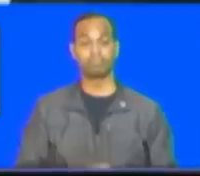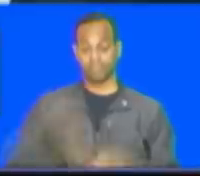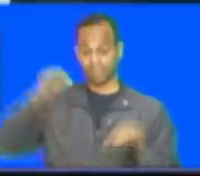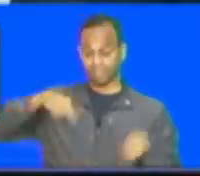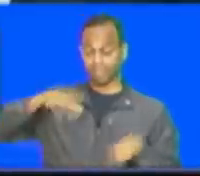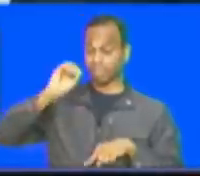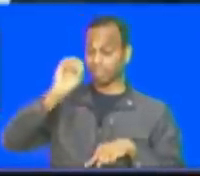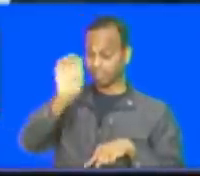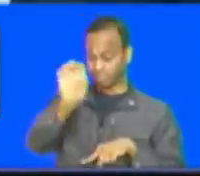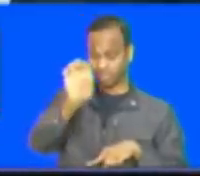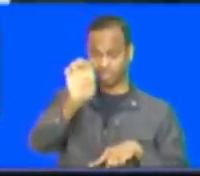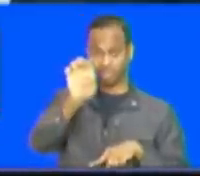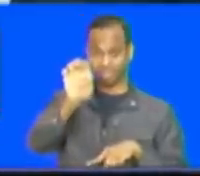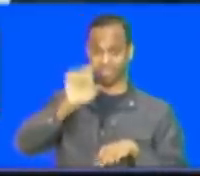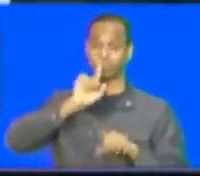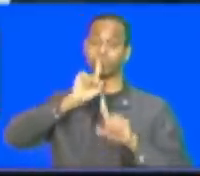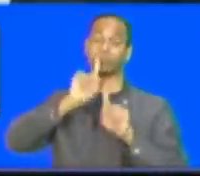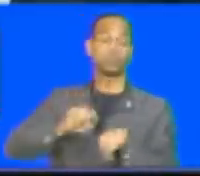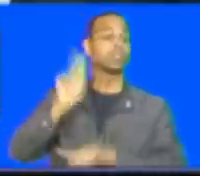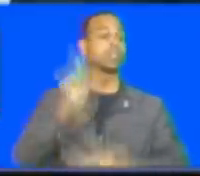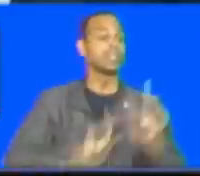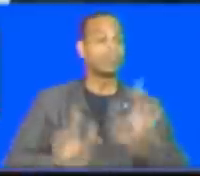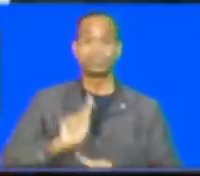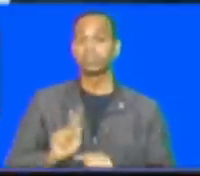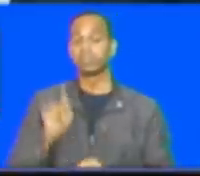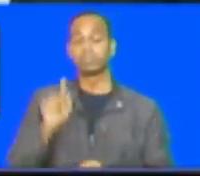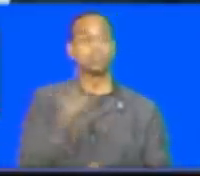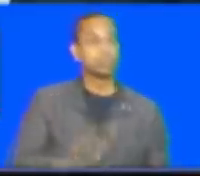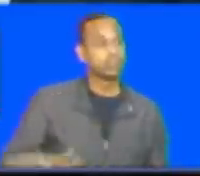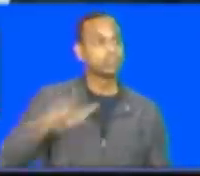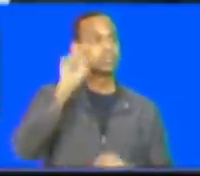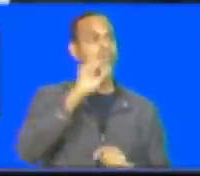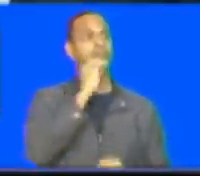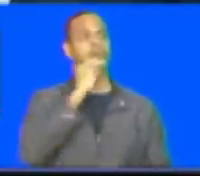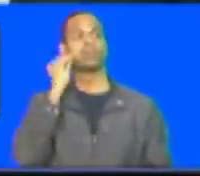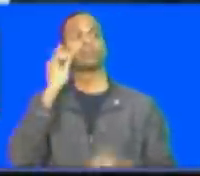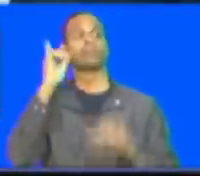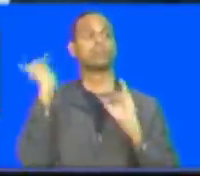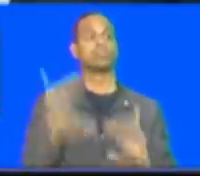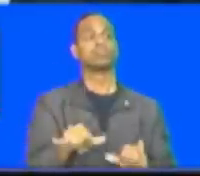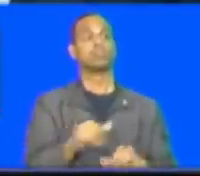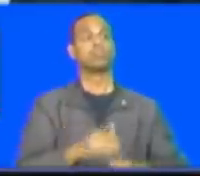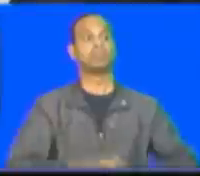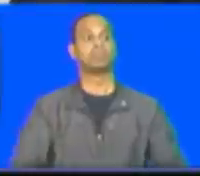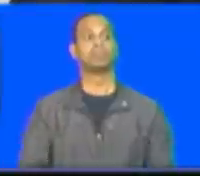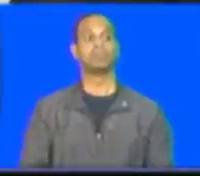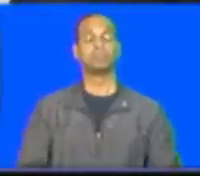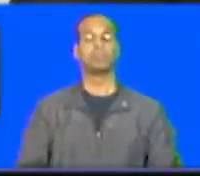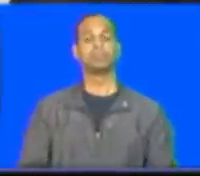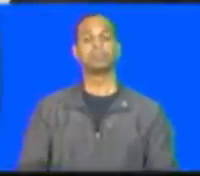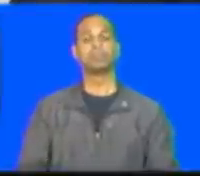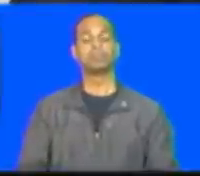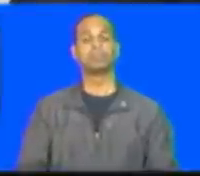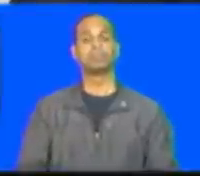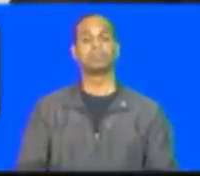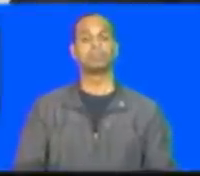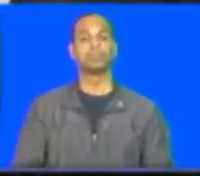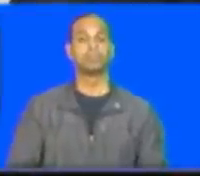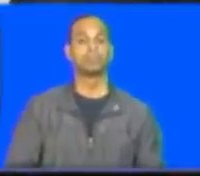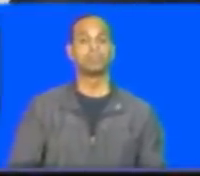de Operación de Emergencia instruye a la población en sentido general a estar en su casa a partir del mediodía. ¿Algo?